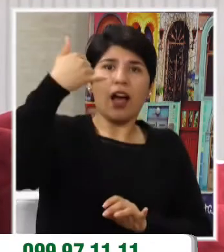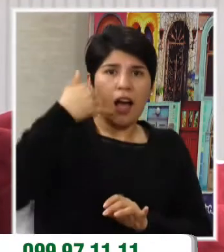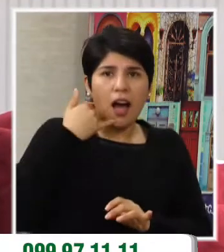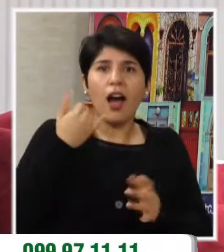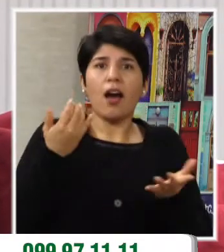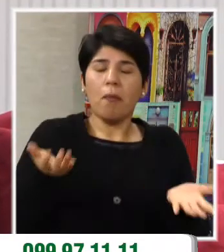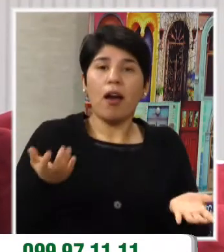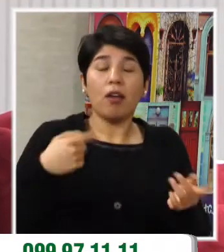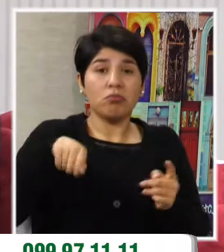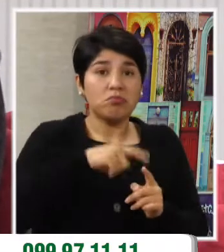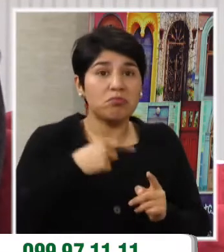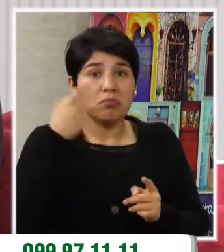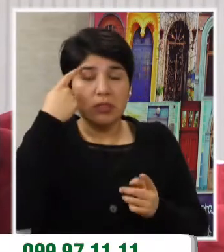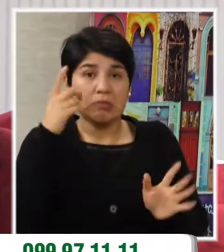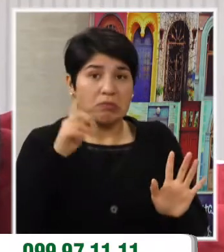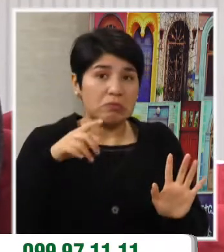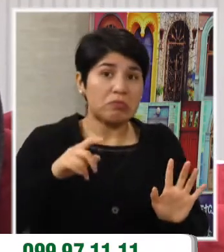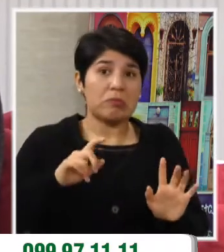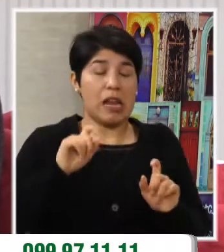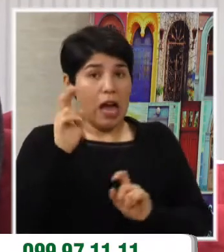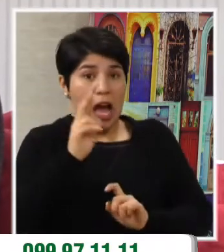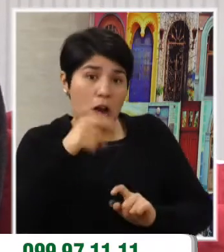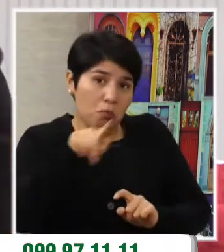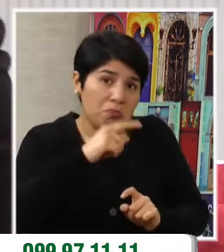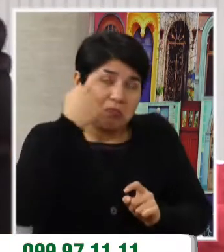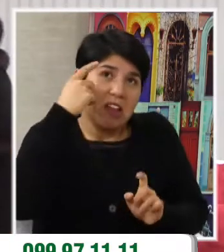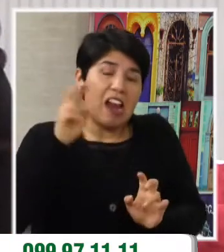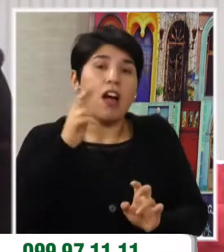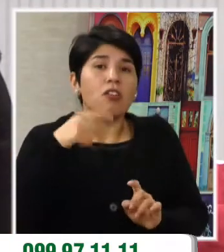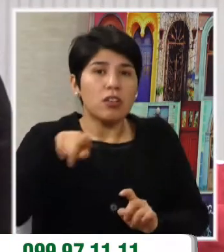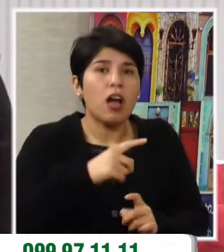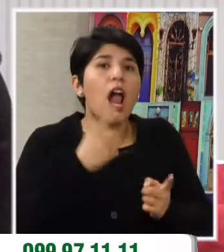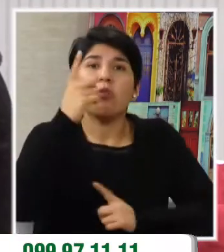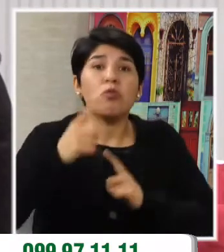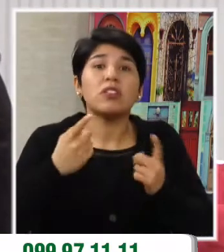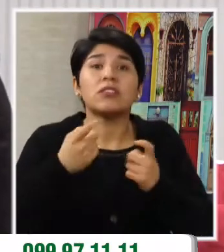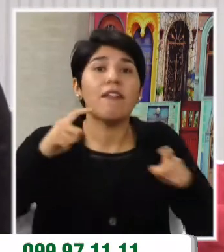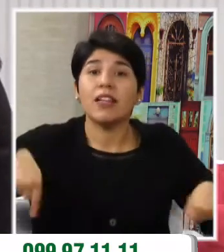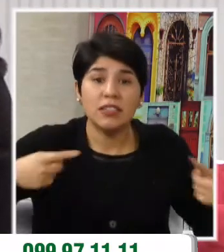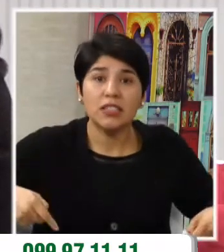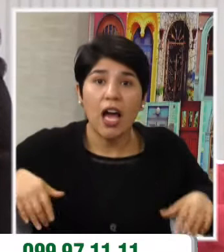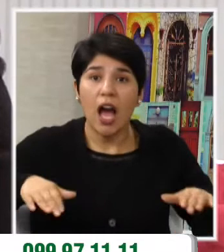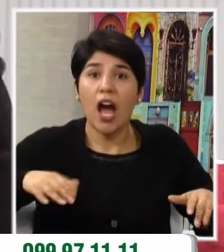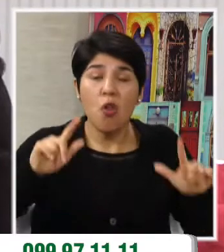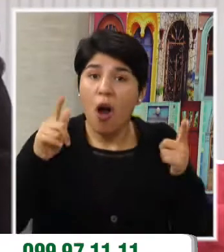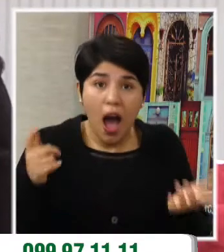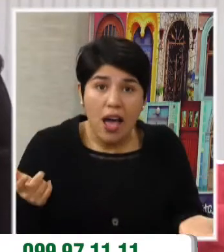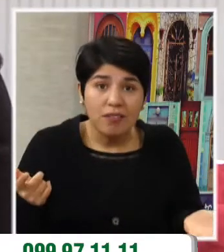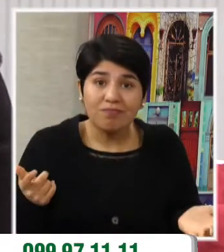les aunque les parezca raro que necesitaban de una silla de ruedas y no andaban con ella